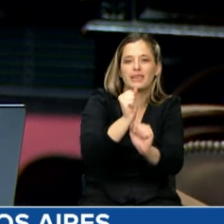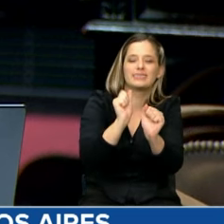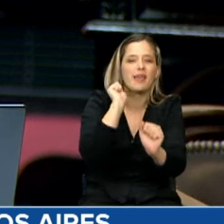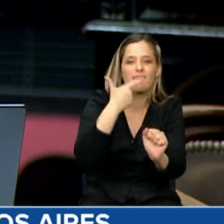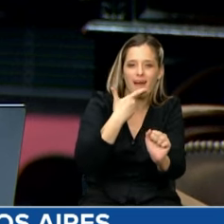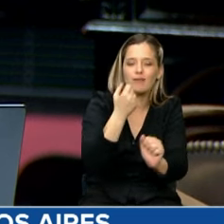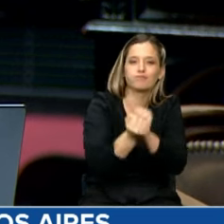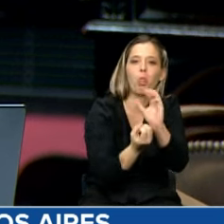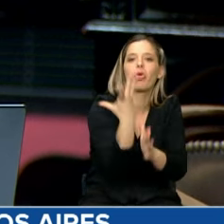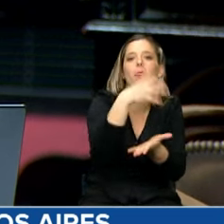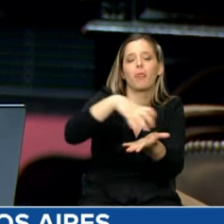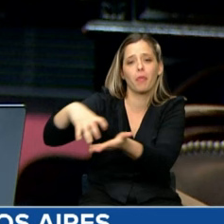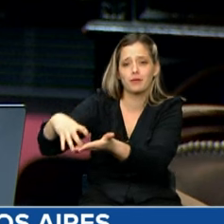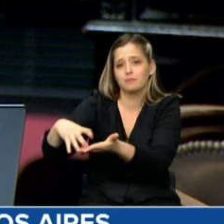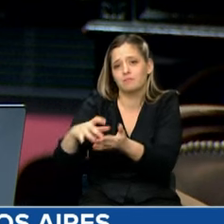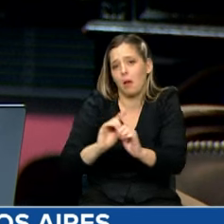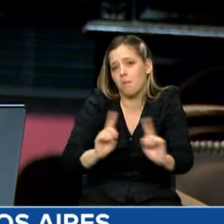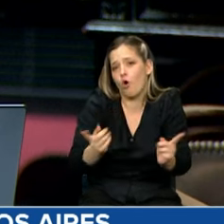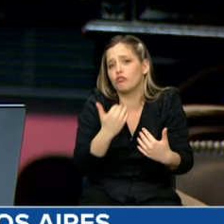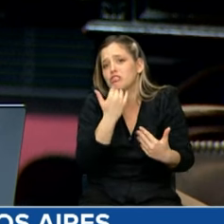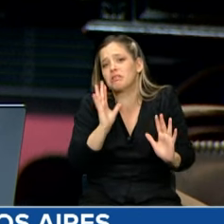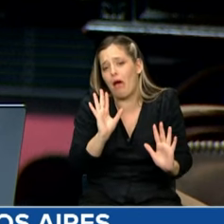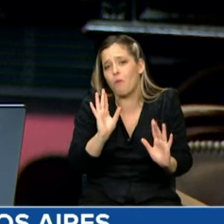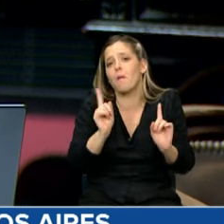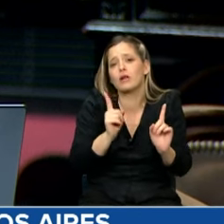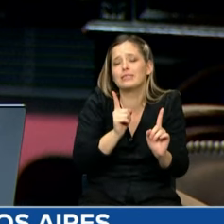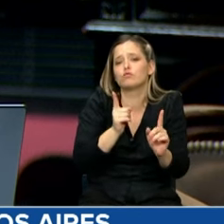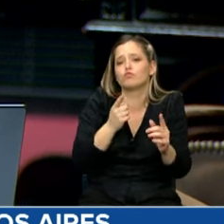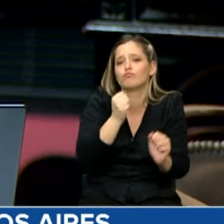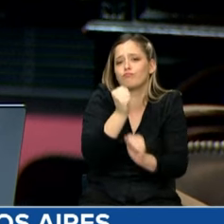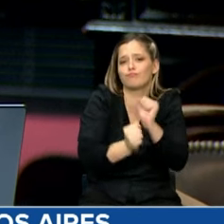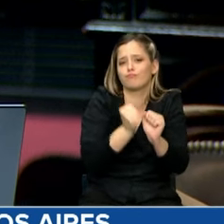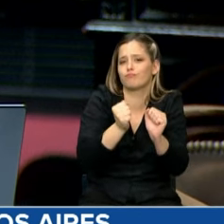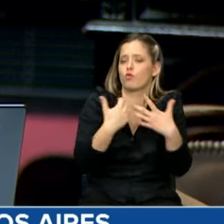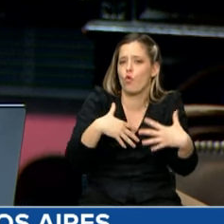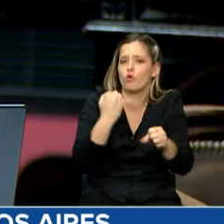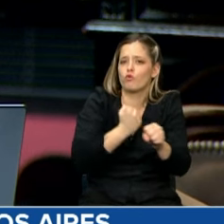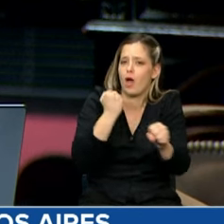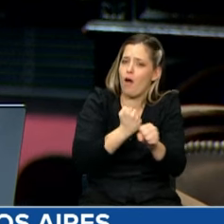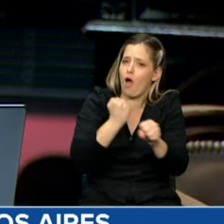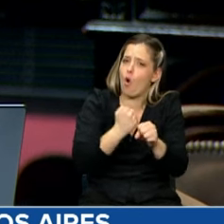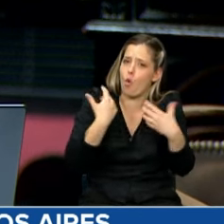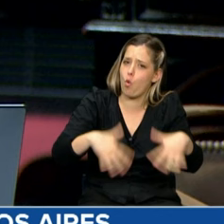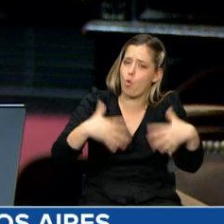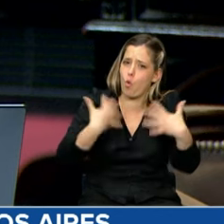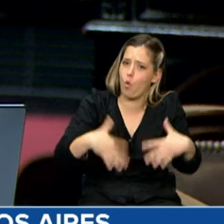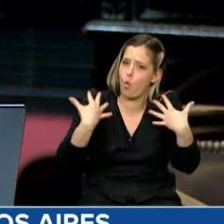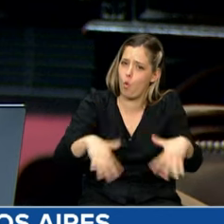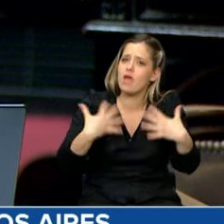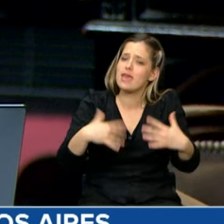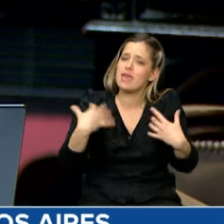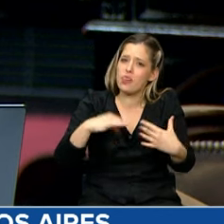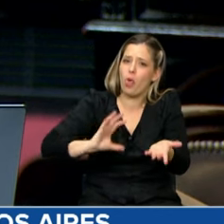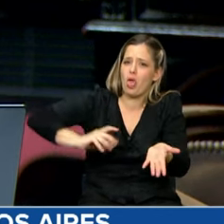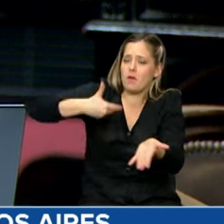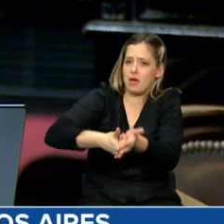lica actoras de gas en nuestro país porque son negocios grandes de mucha inversión y de mediano plazo